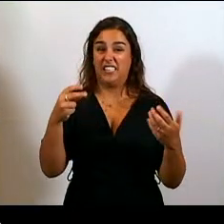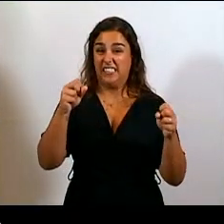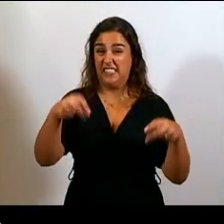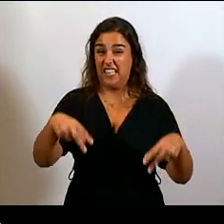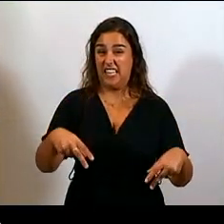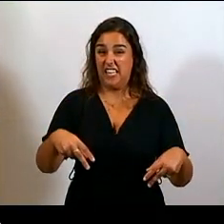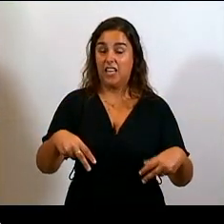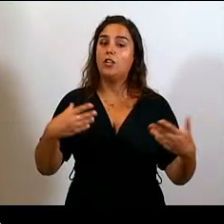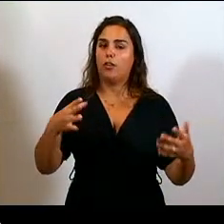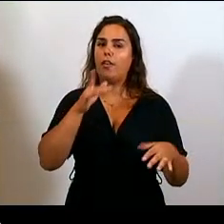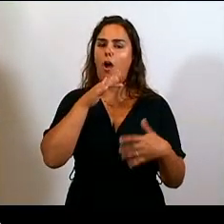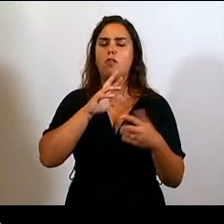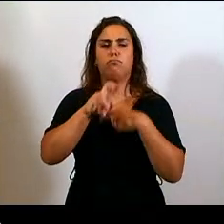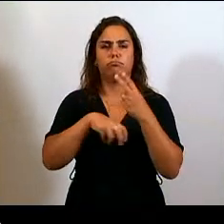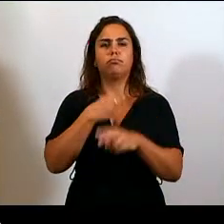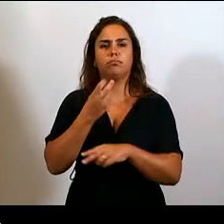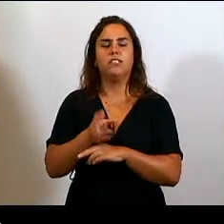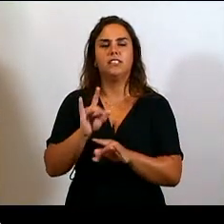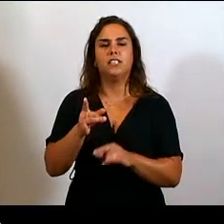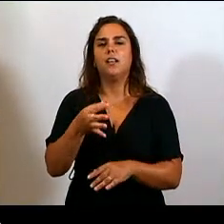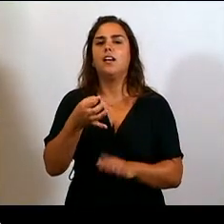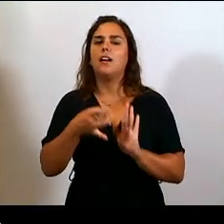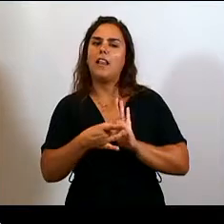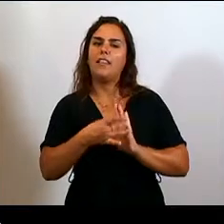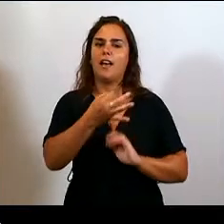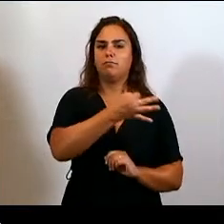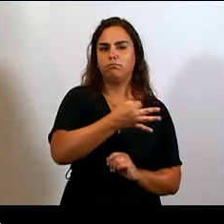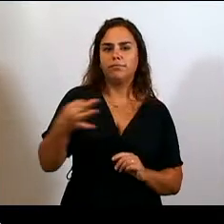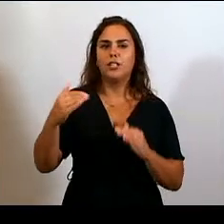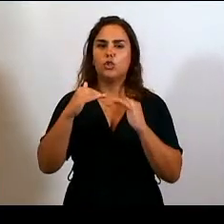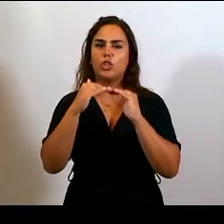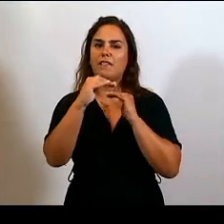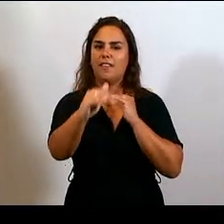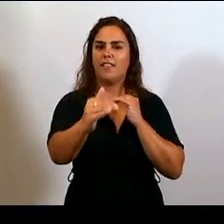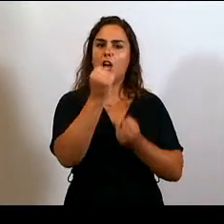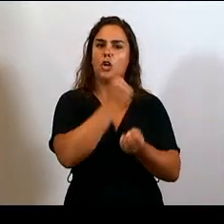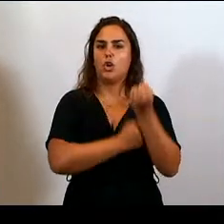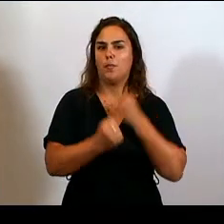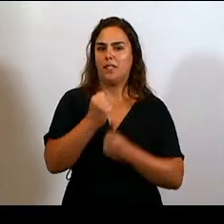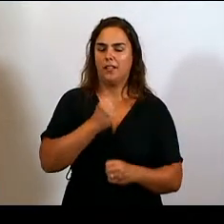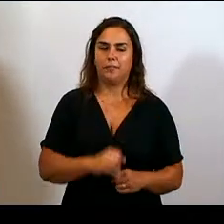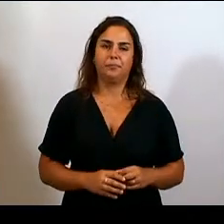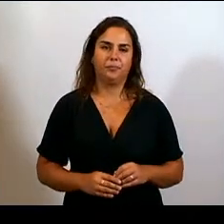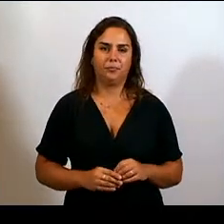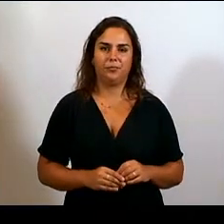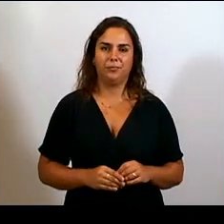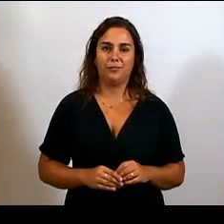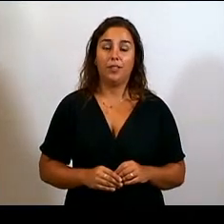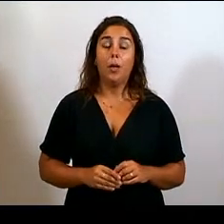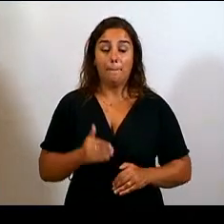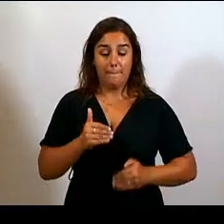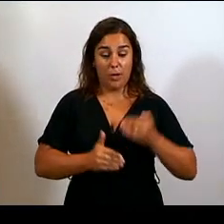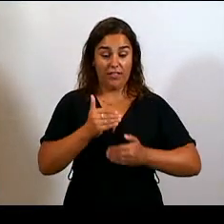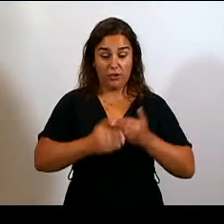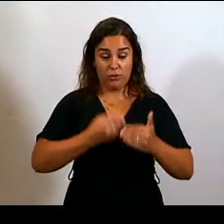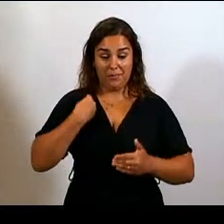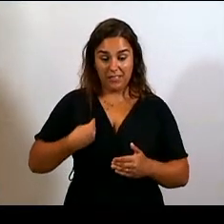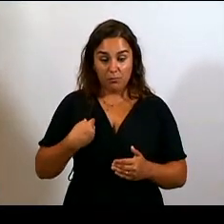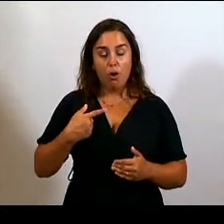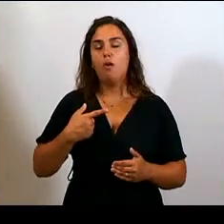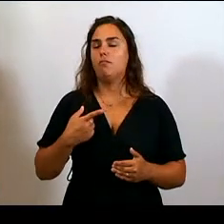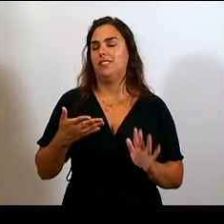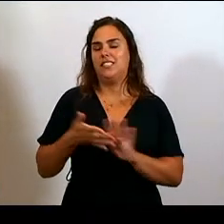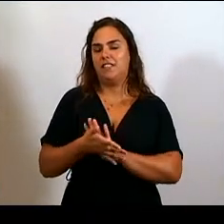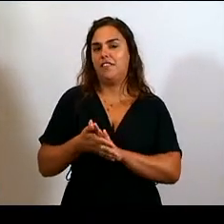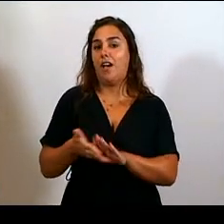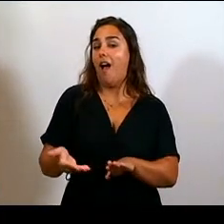las exigencias de calidad, eficiencia y sostenibilidad económica. Este proceso es el